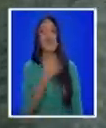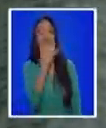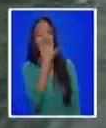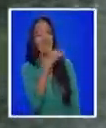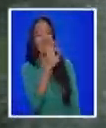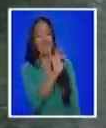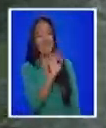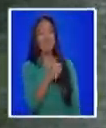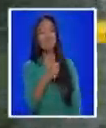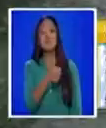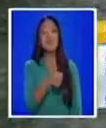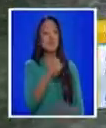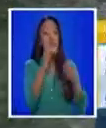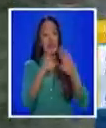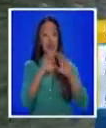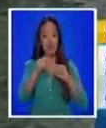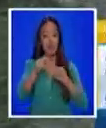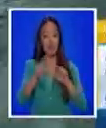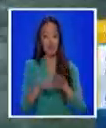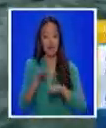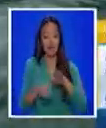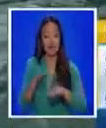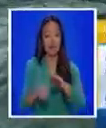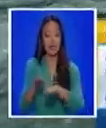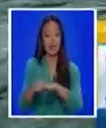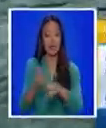puente Rompecorazones del Comité del Pueblo,